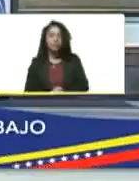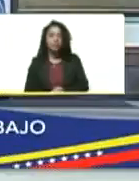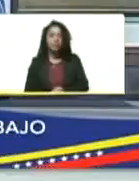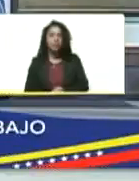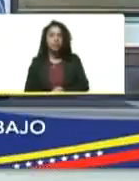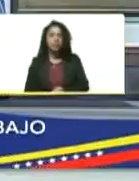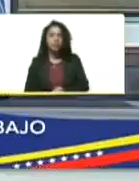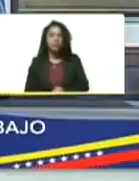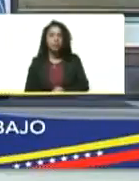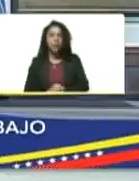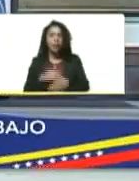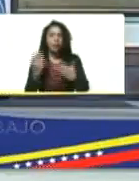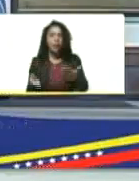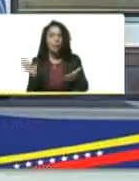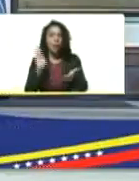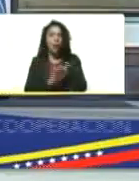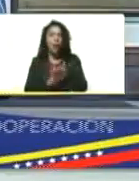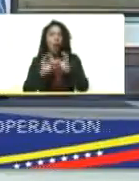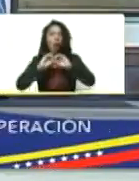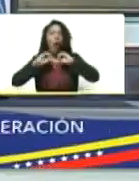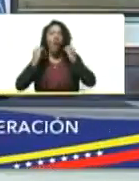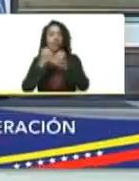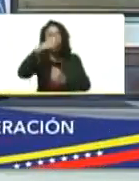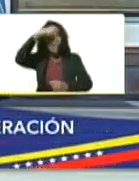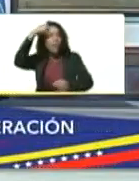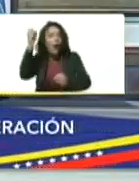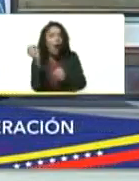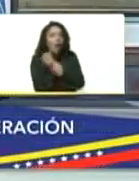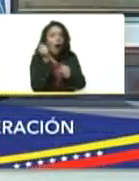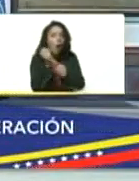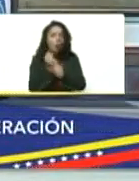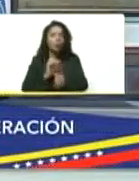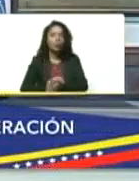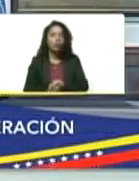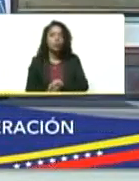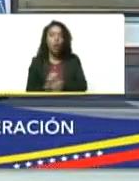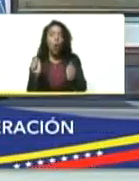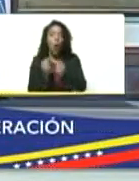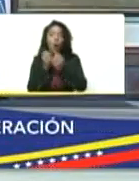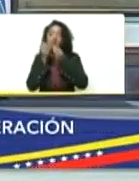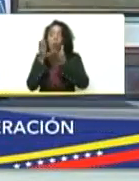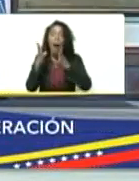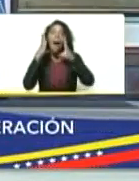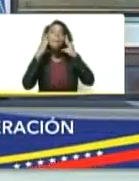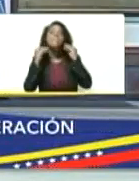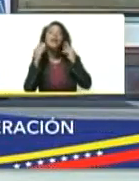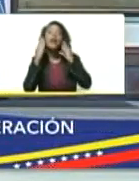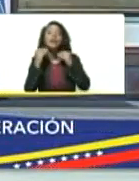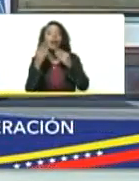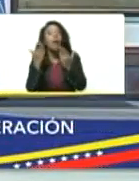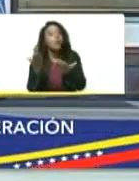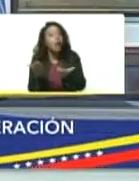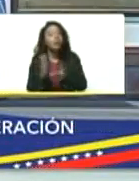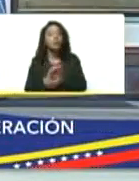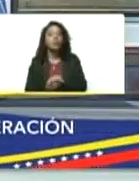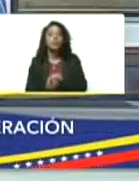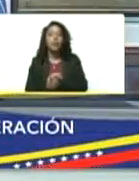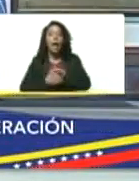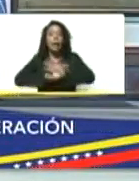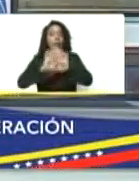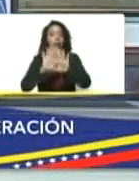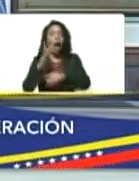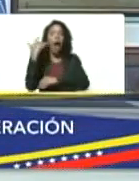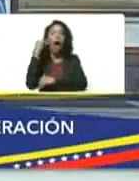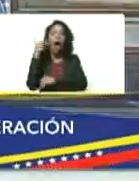de establecer una oficina de trabajo con la buena experiencia que ya se ha tenido